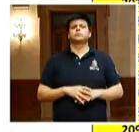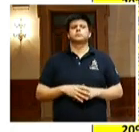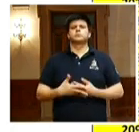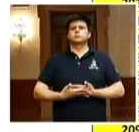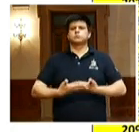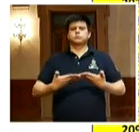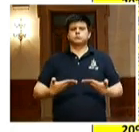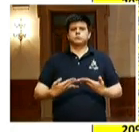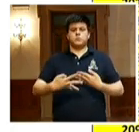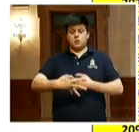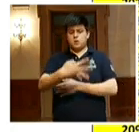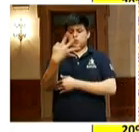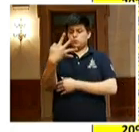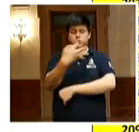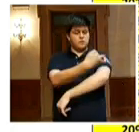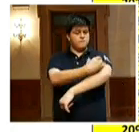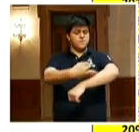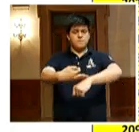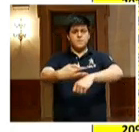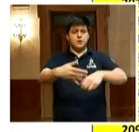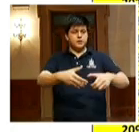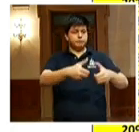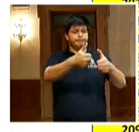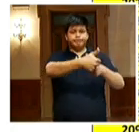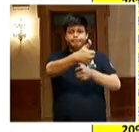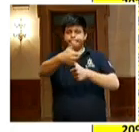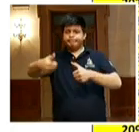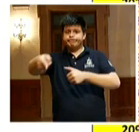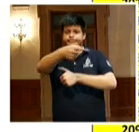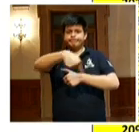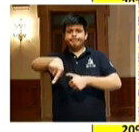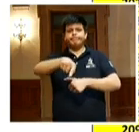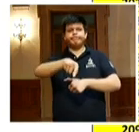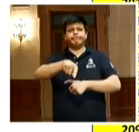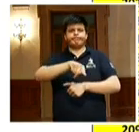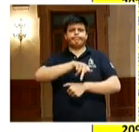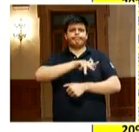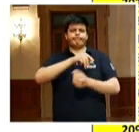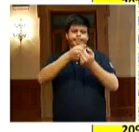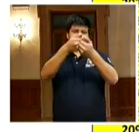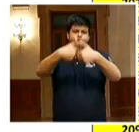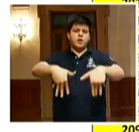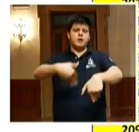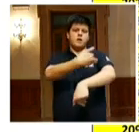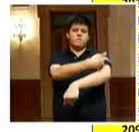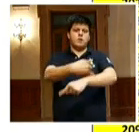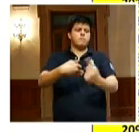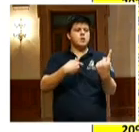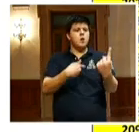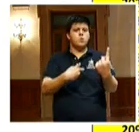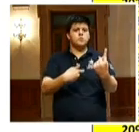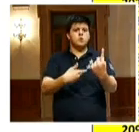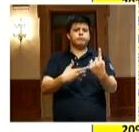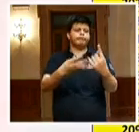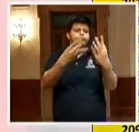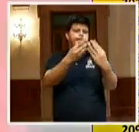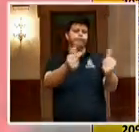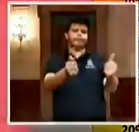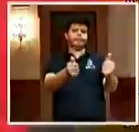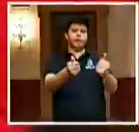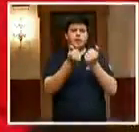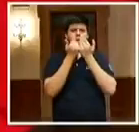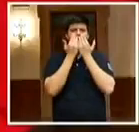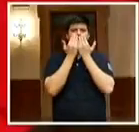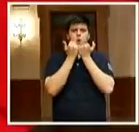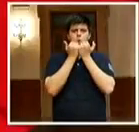14 familias que tienen una pérdida irreparable en ellas algo que ya no se va a poder solucionar